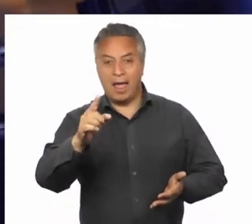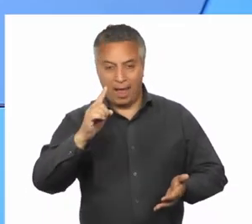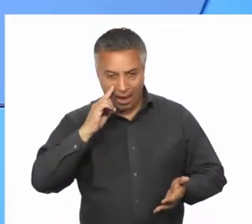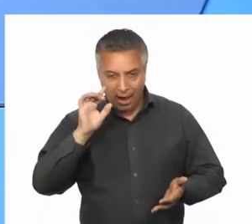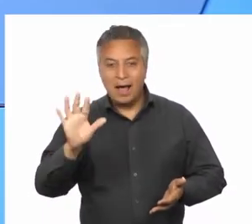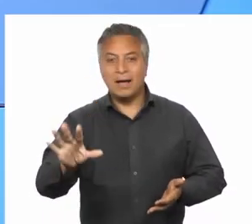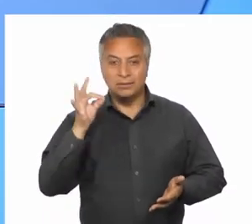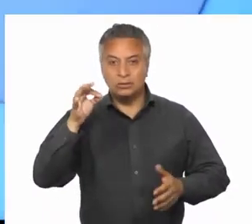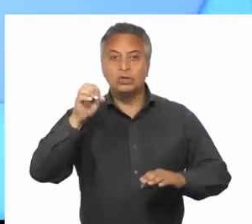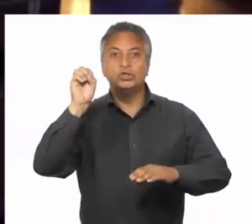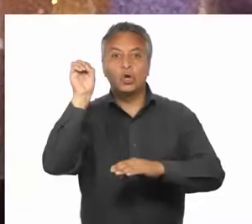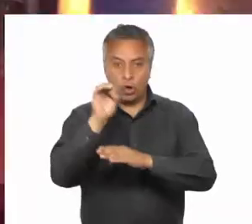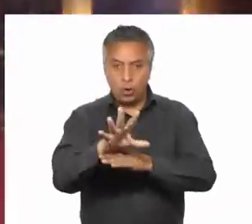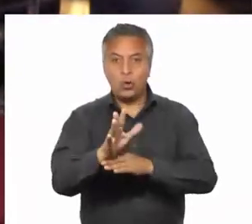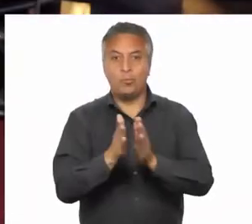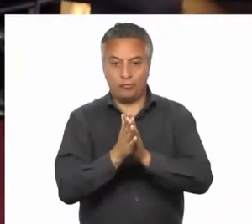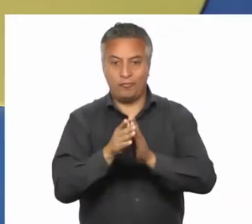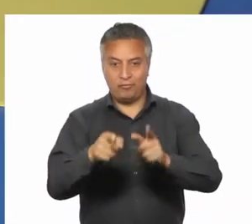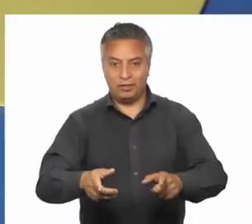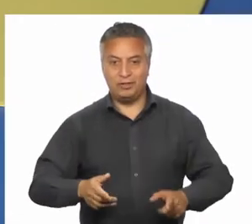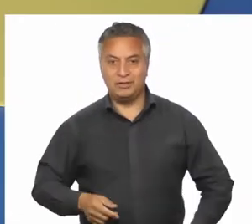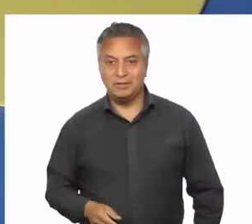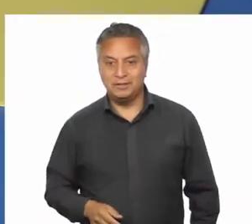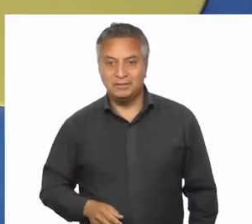Descubrámoslo. Luz, por favor.